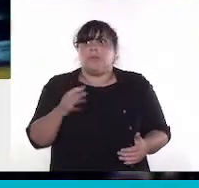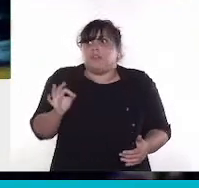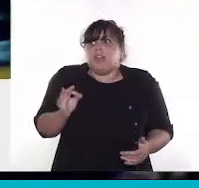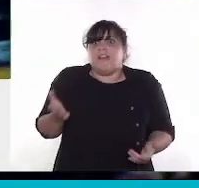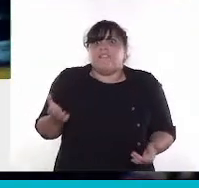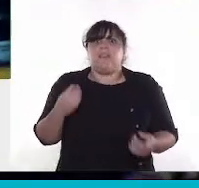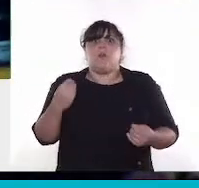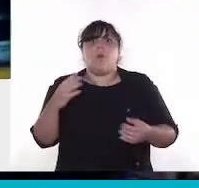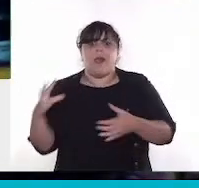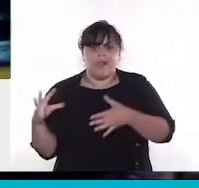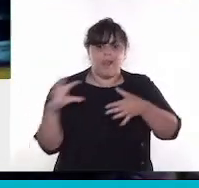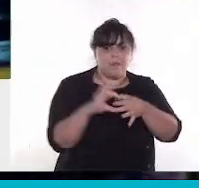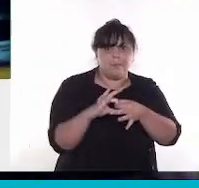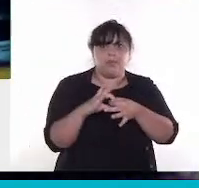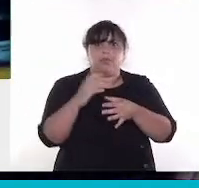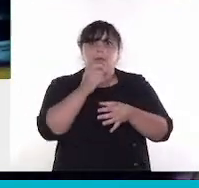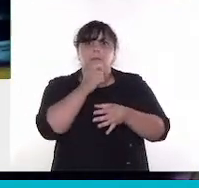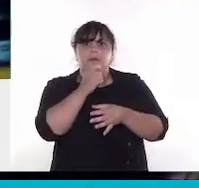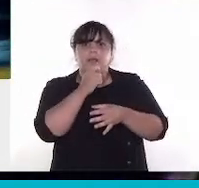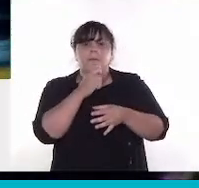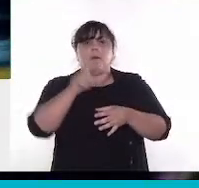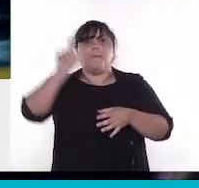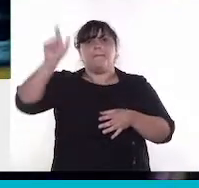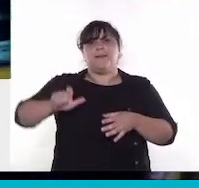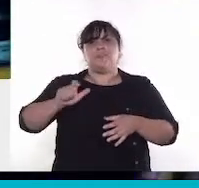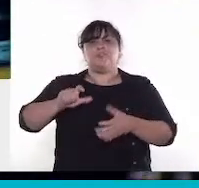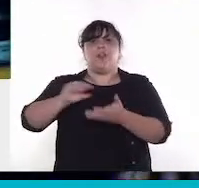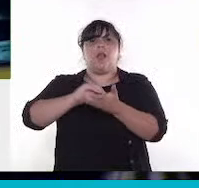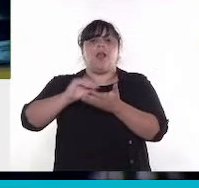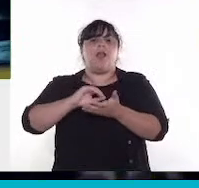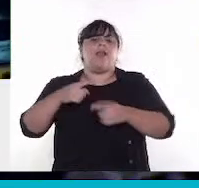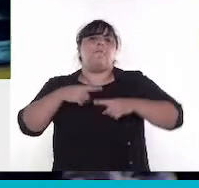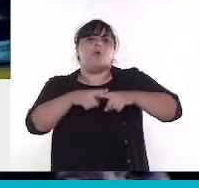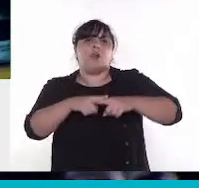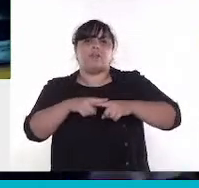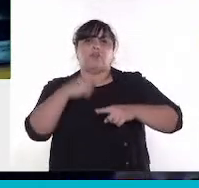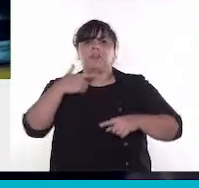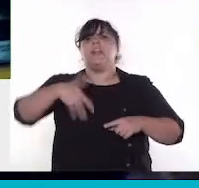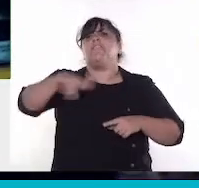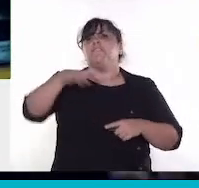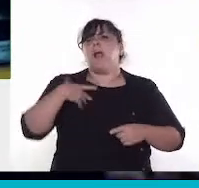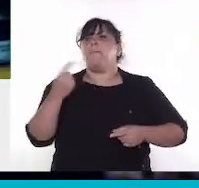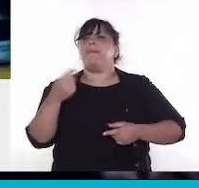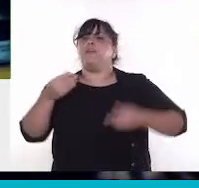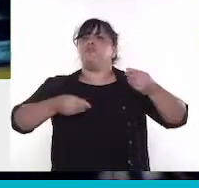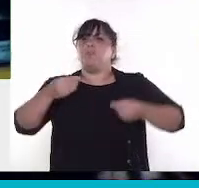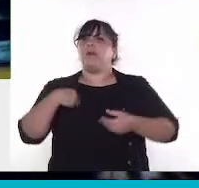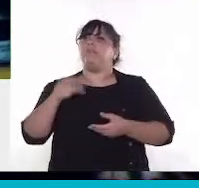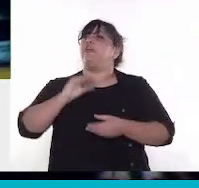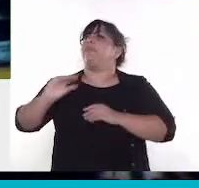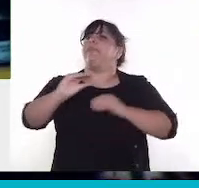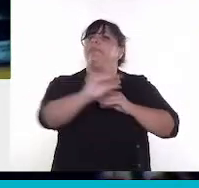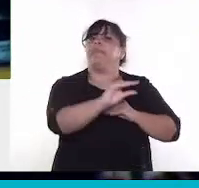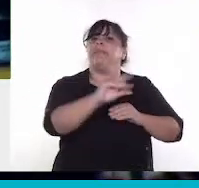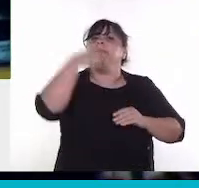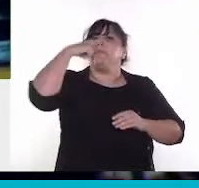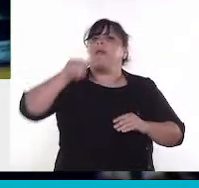conexión que existe entre lo que el funcionario dice que hará con el presupuesto y lo que efectivamente luego